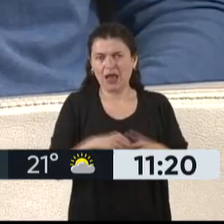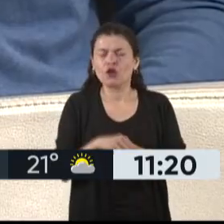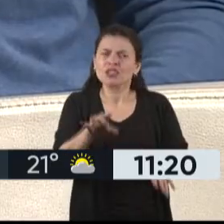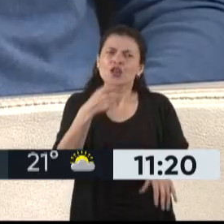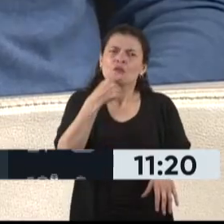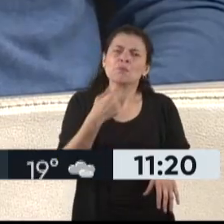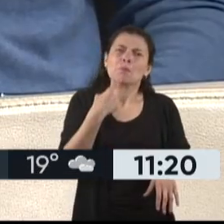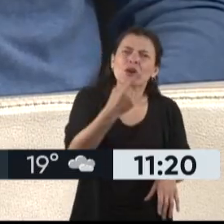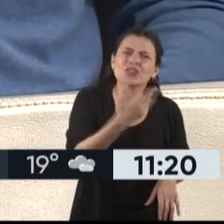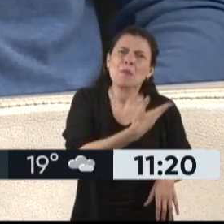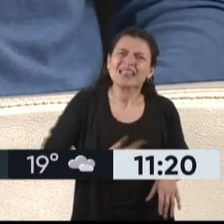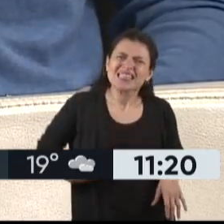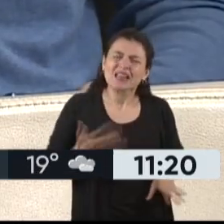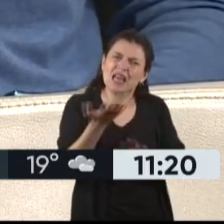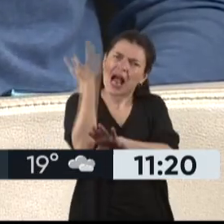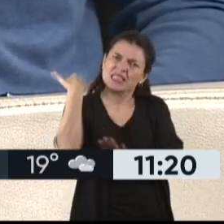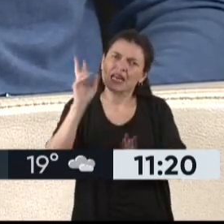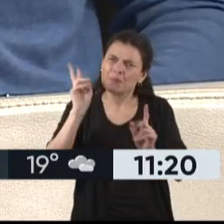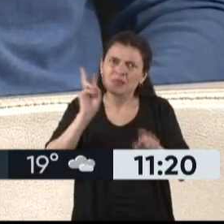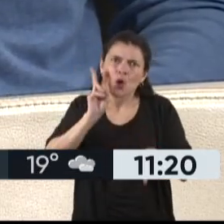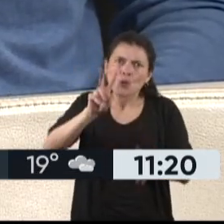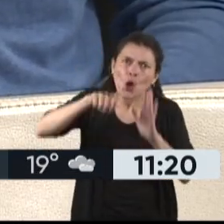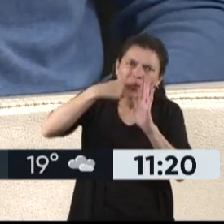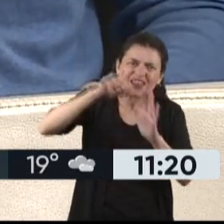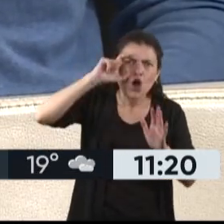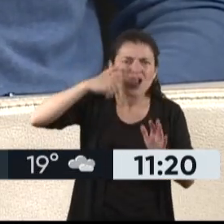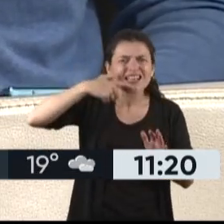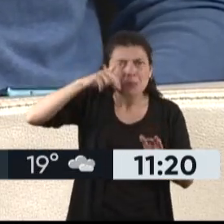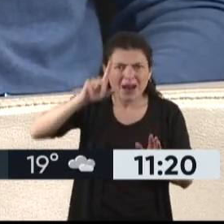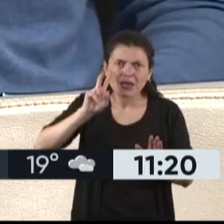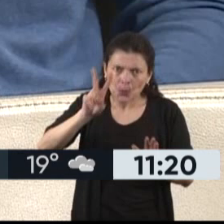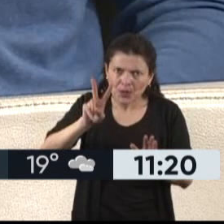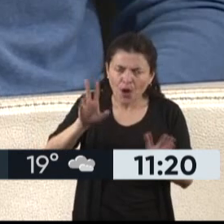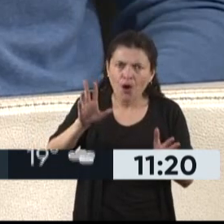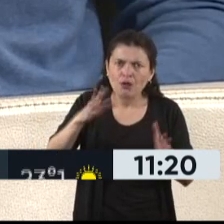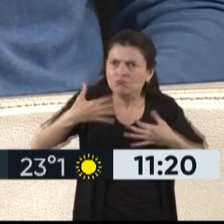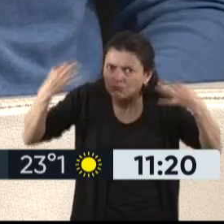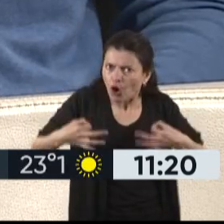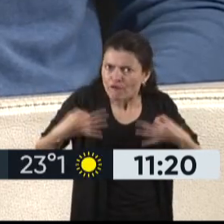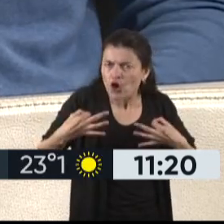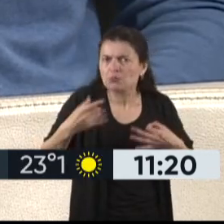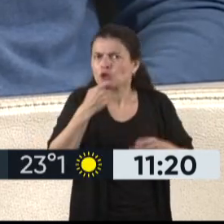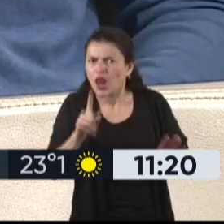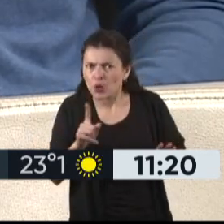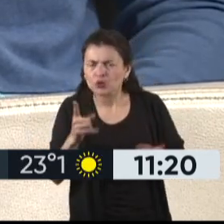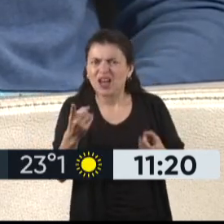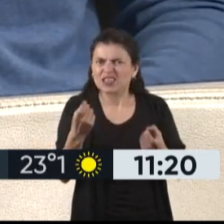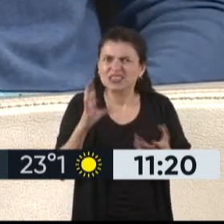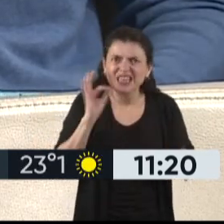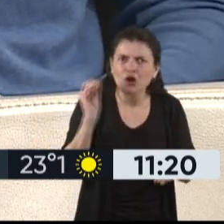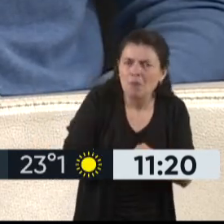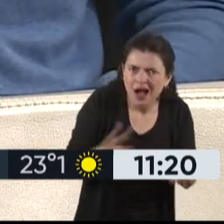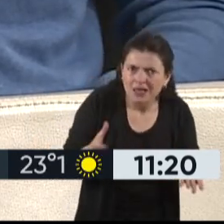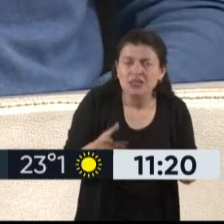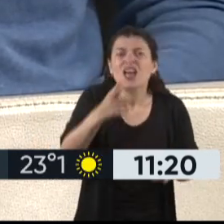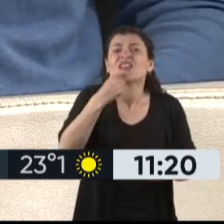presidente le alcanzó la explicación del diputado y candidato. Spert no contó en ese video de 6 minutos que viajó 35 veces en los aviones de